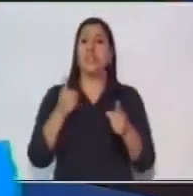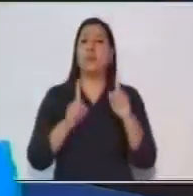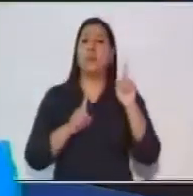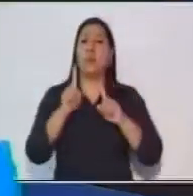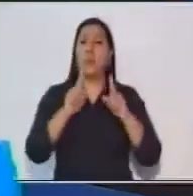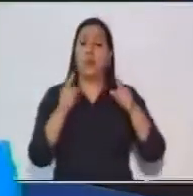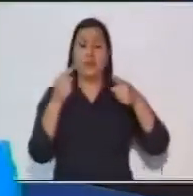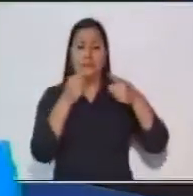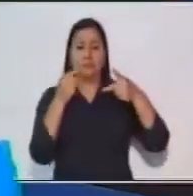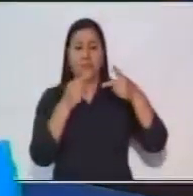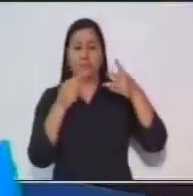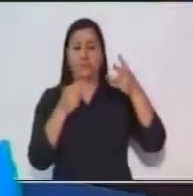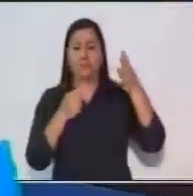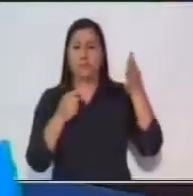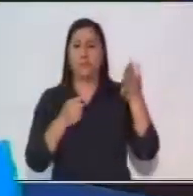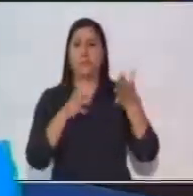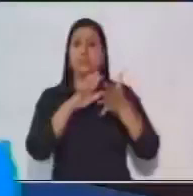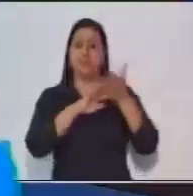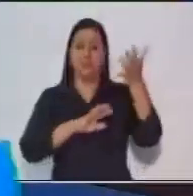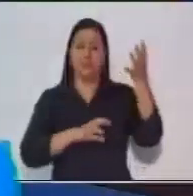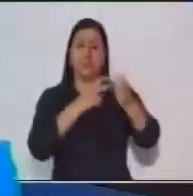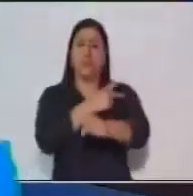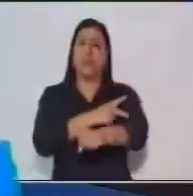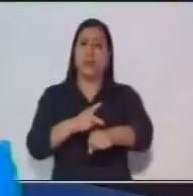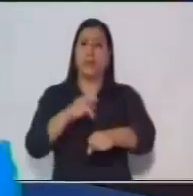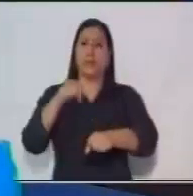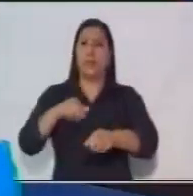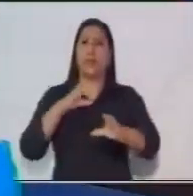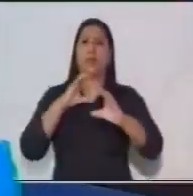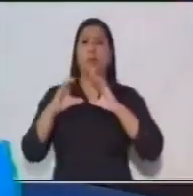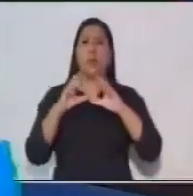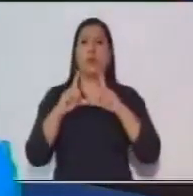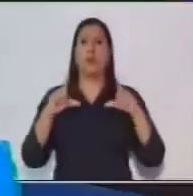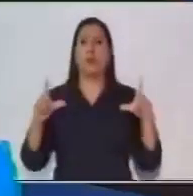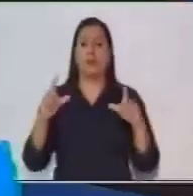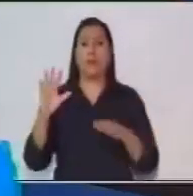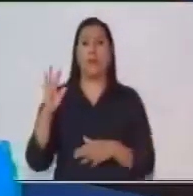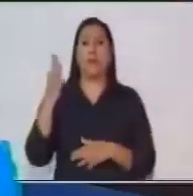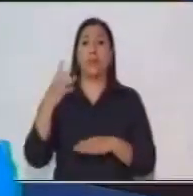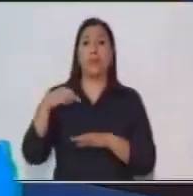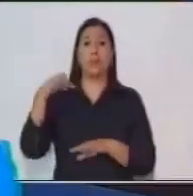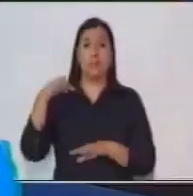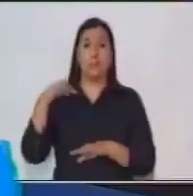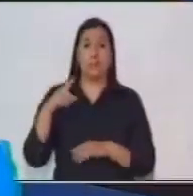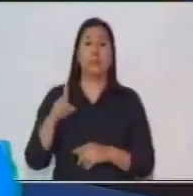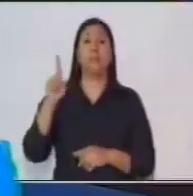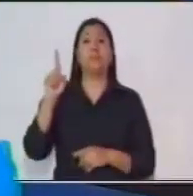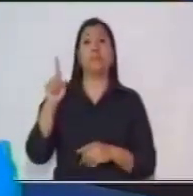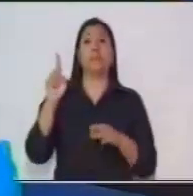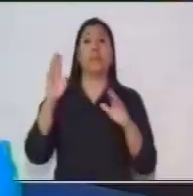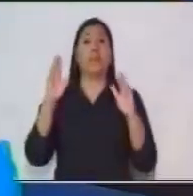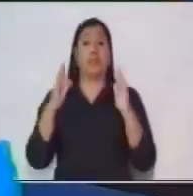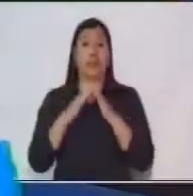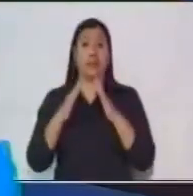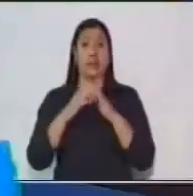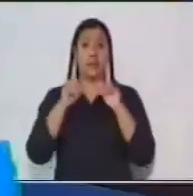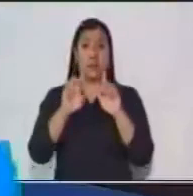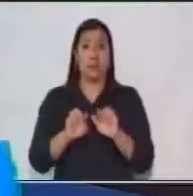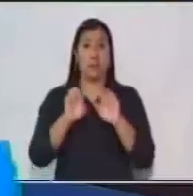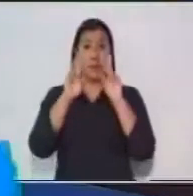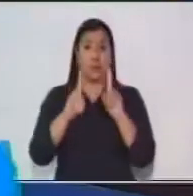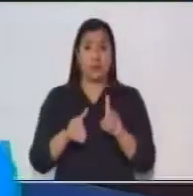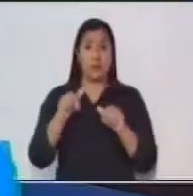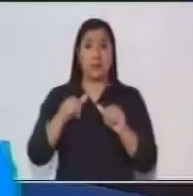del área de comunicación y lenguaje de quinto primaria. Si en casa hay alguna persona con discapacidad, este tema